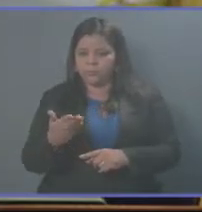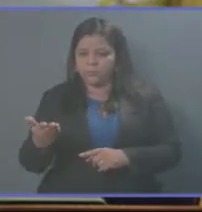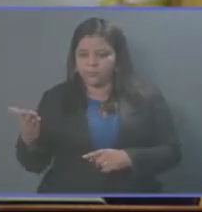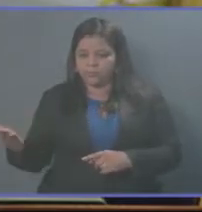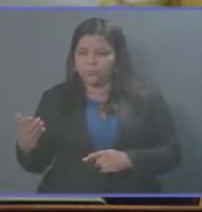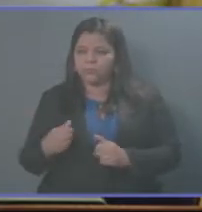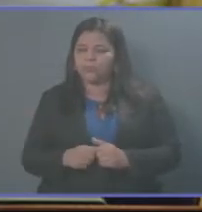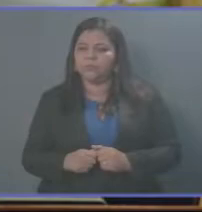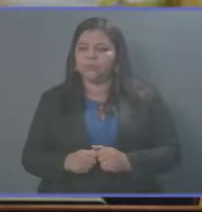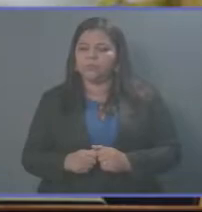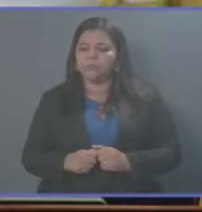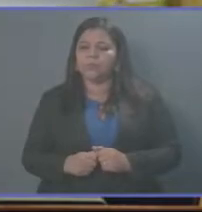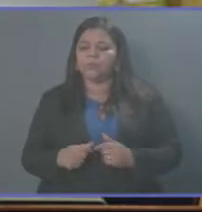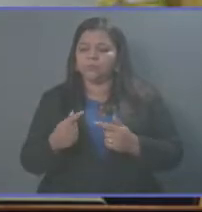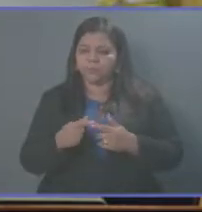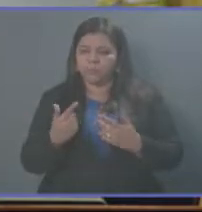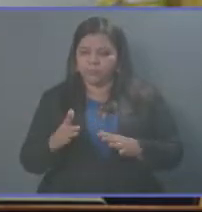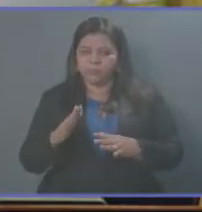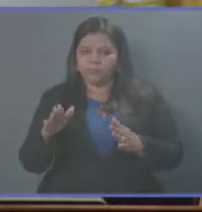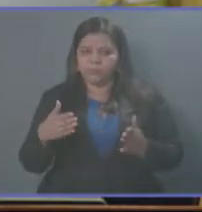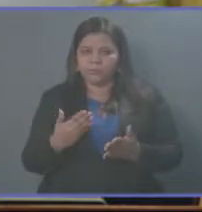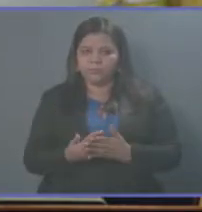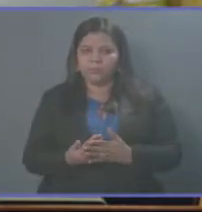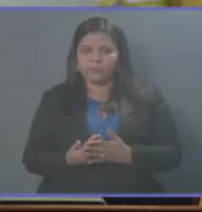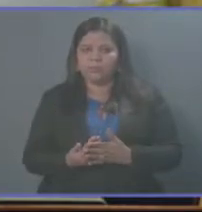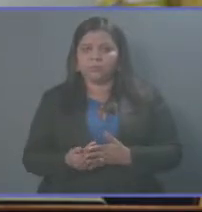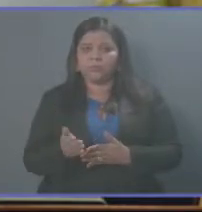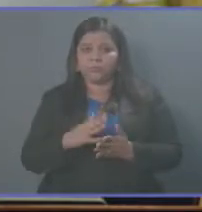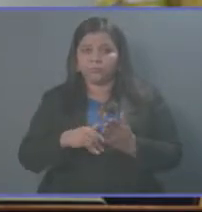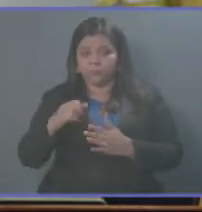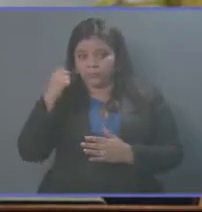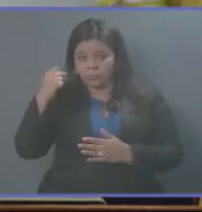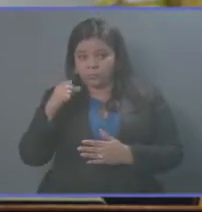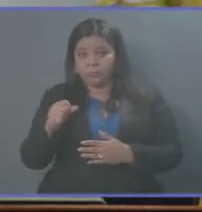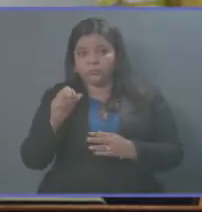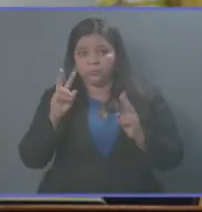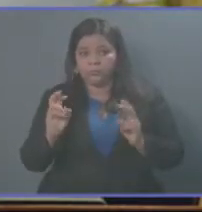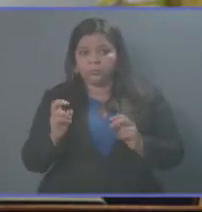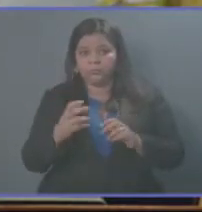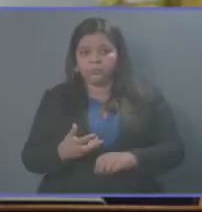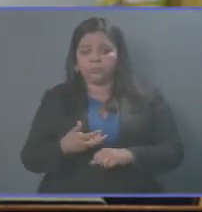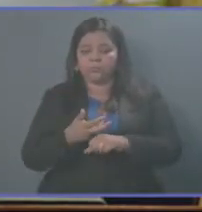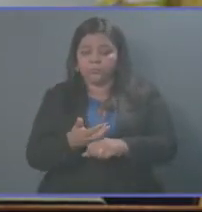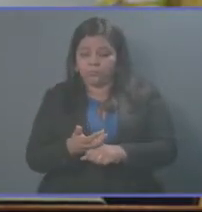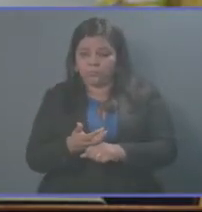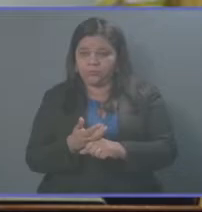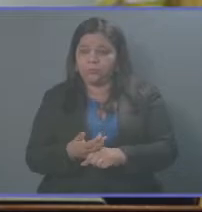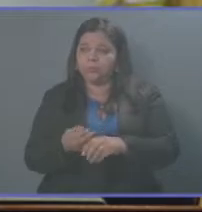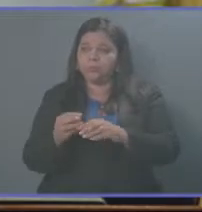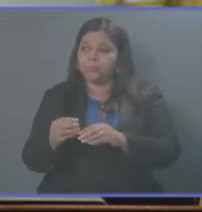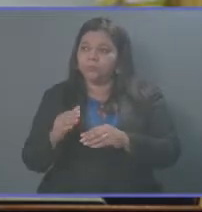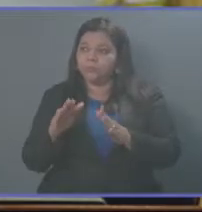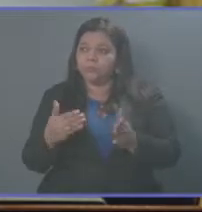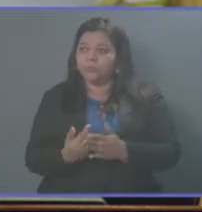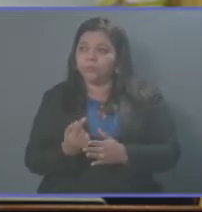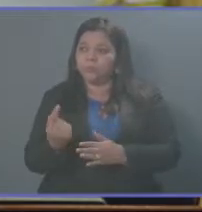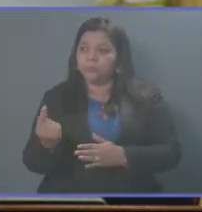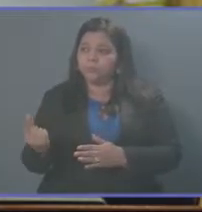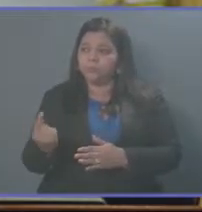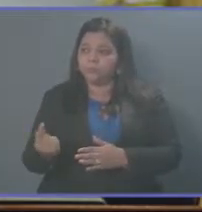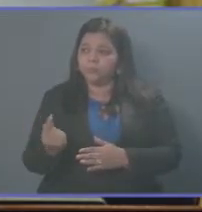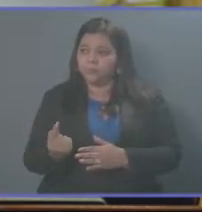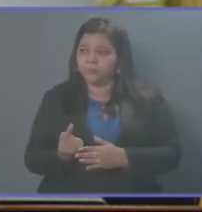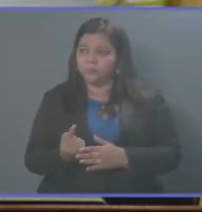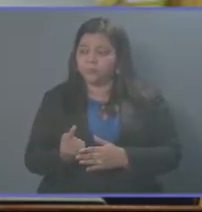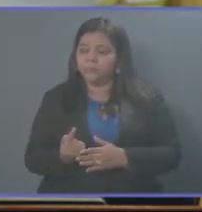este y que tenga como eje central el transporte, la movilidad de los ciudadanos que